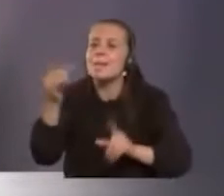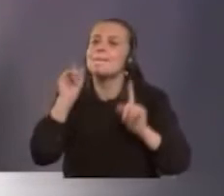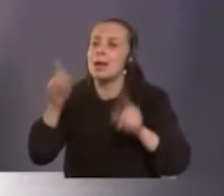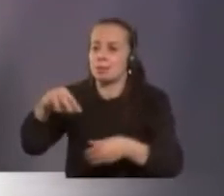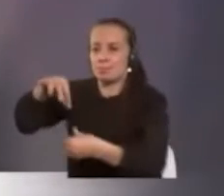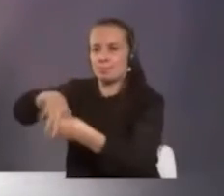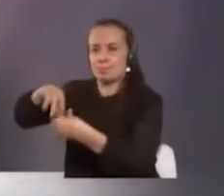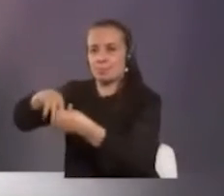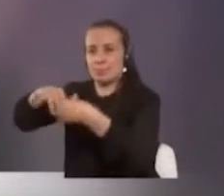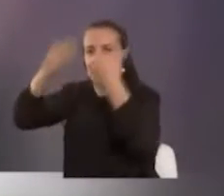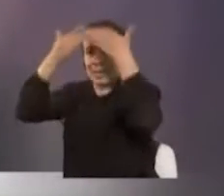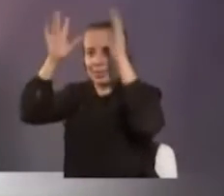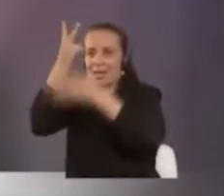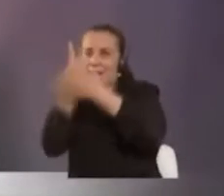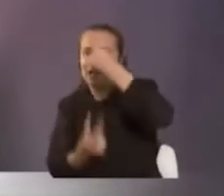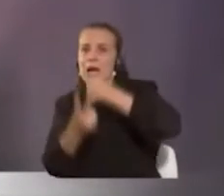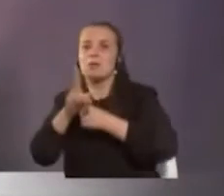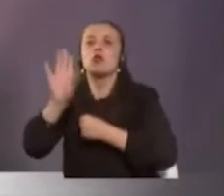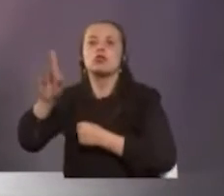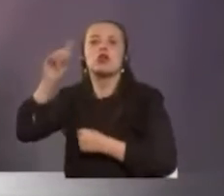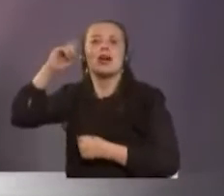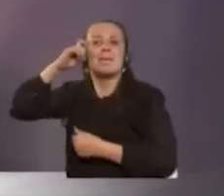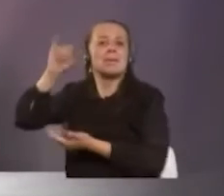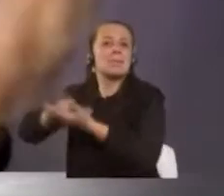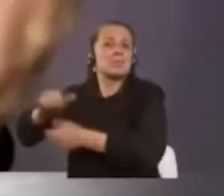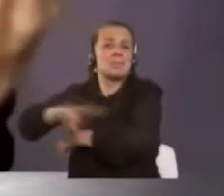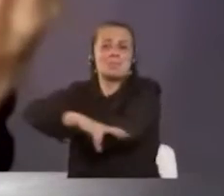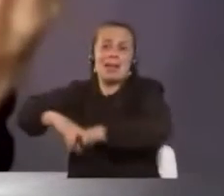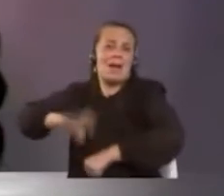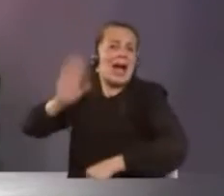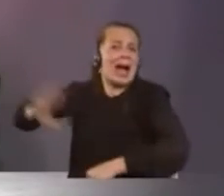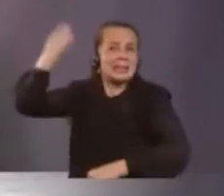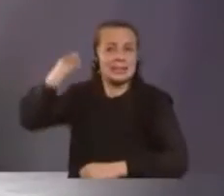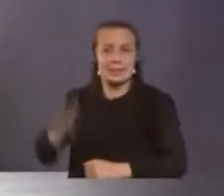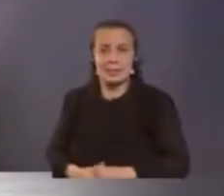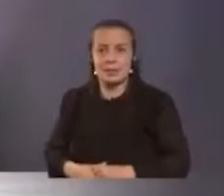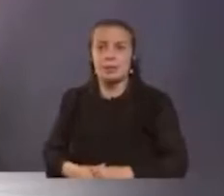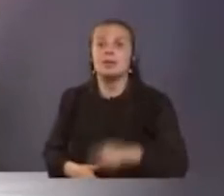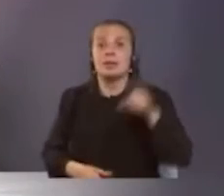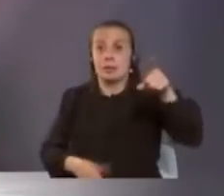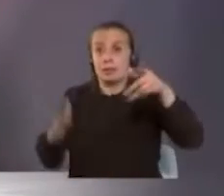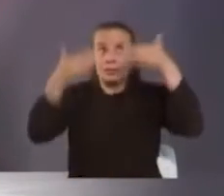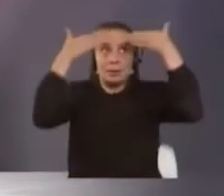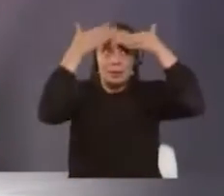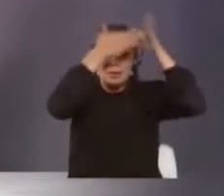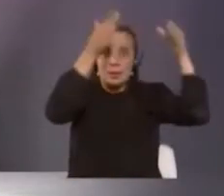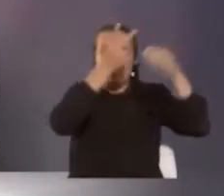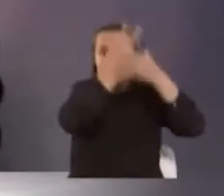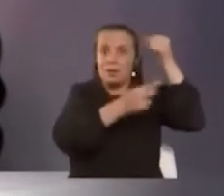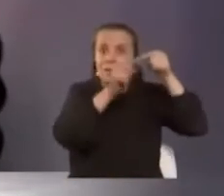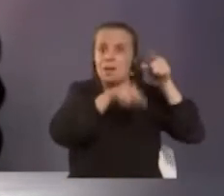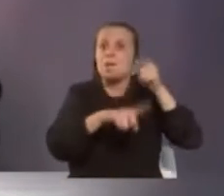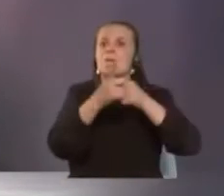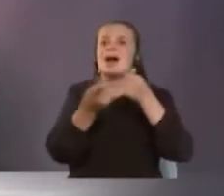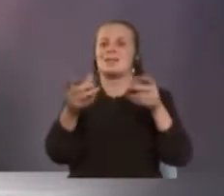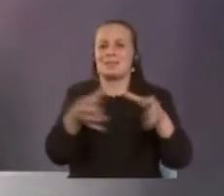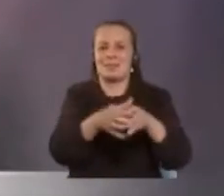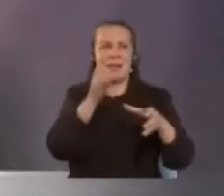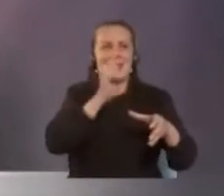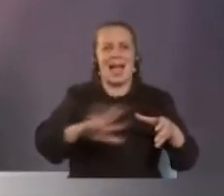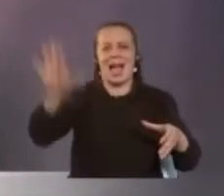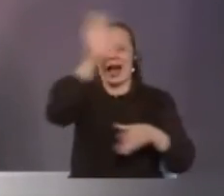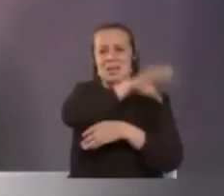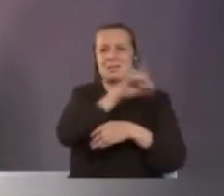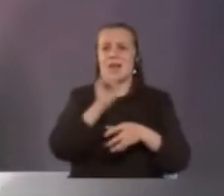cleptocracia, porque esto en buena medida es el gobierno de los ladrones, y a plutocracia, porque es el gobierno de las transnacionales, principalmente